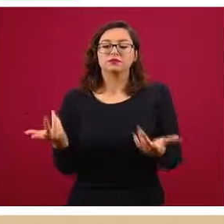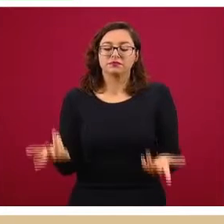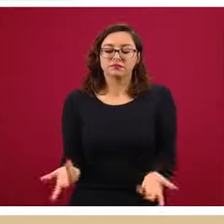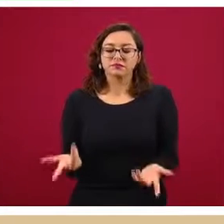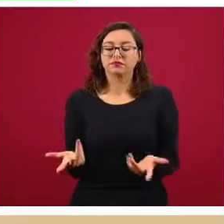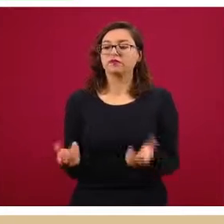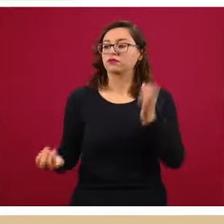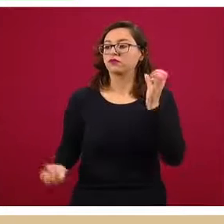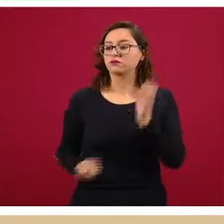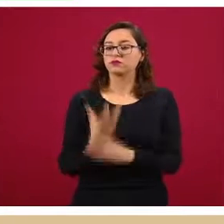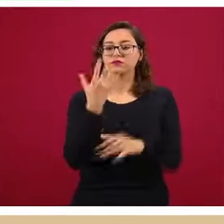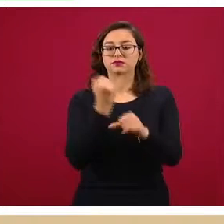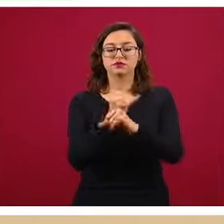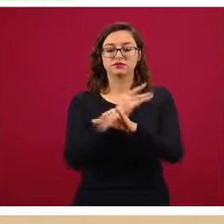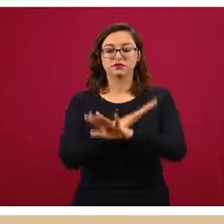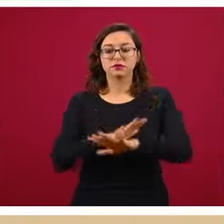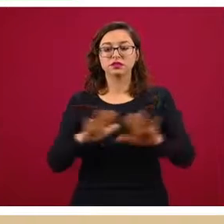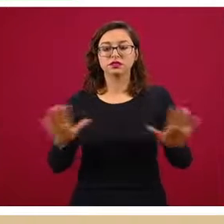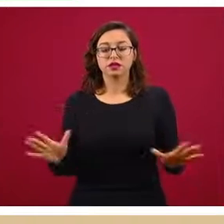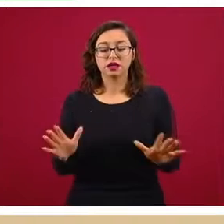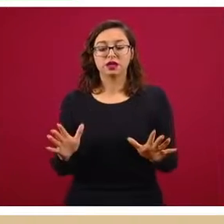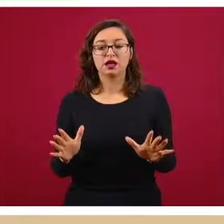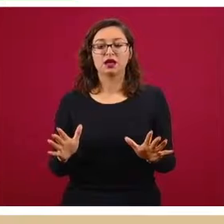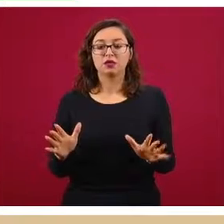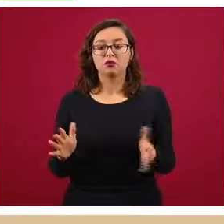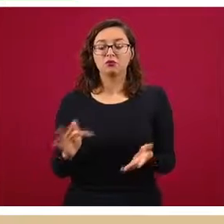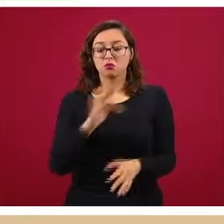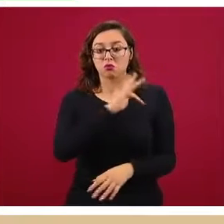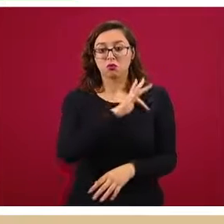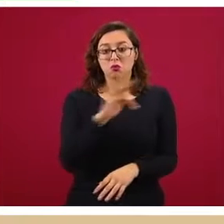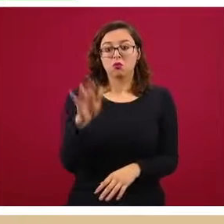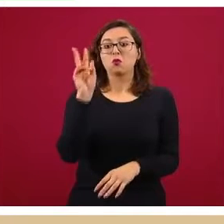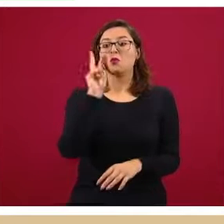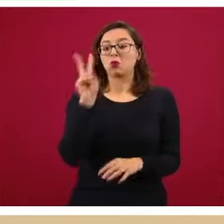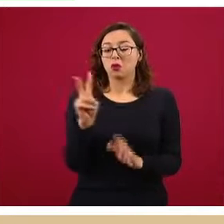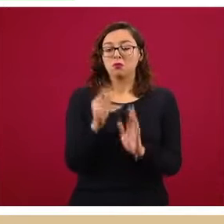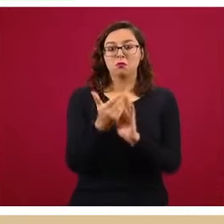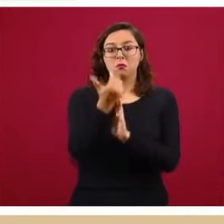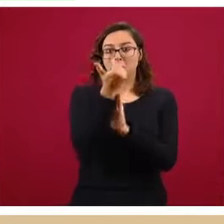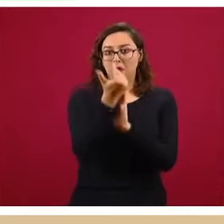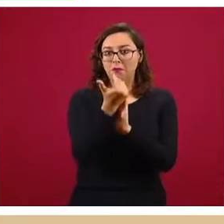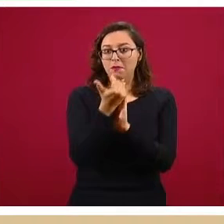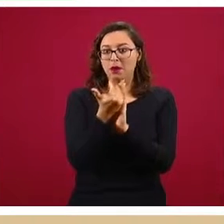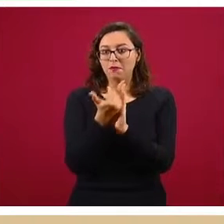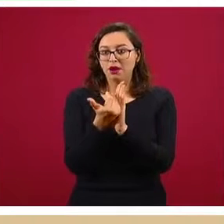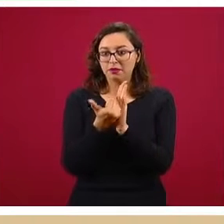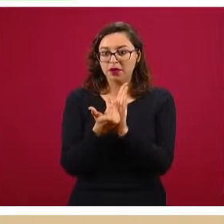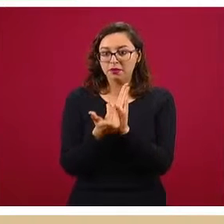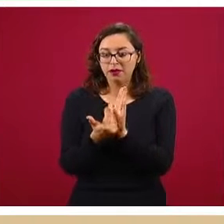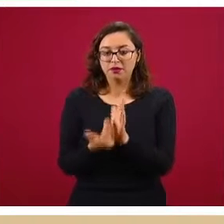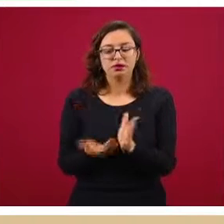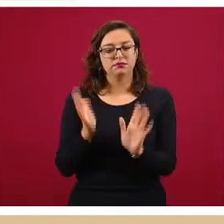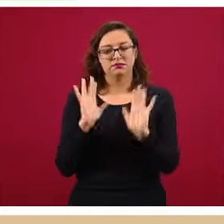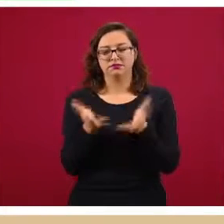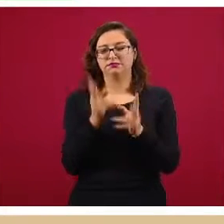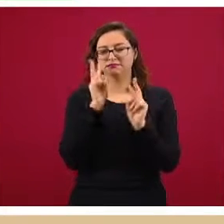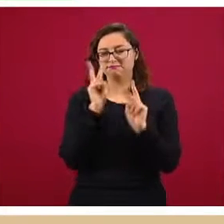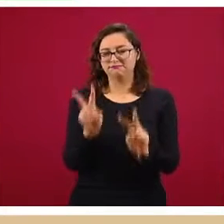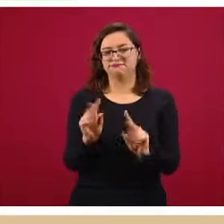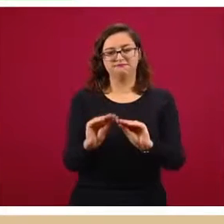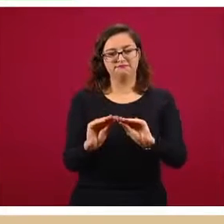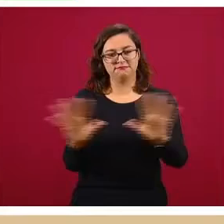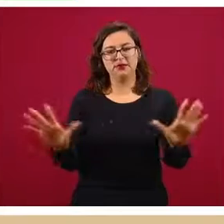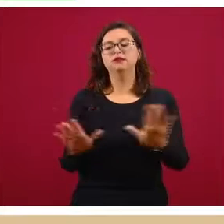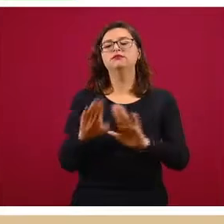de datos nuevos, ya disminuir esa reducción, pero en general ya es muy claro que se mantiene una